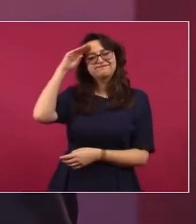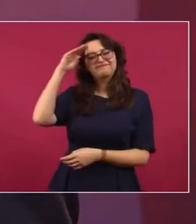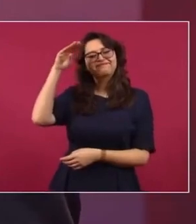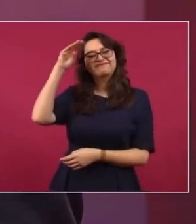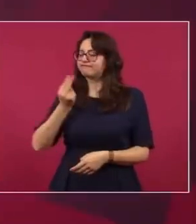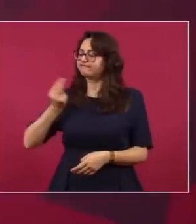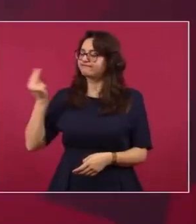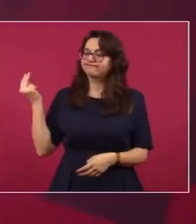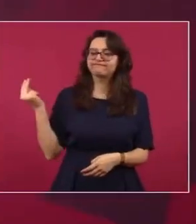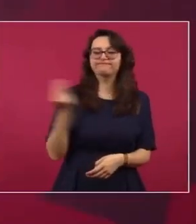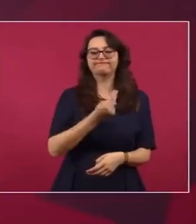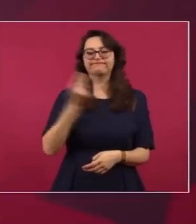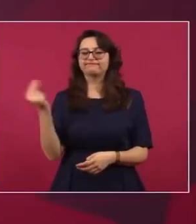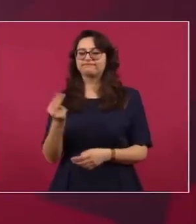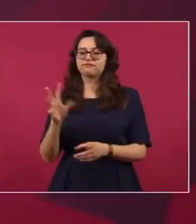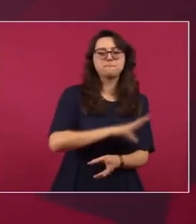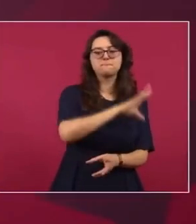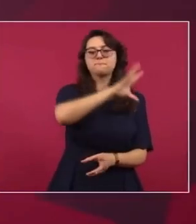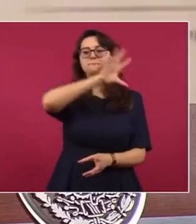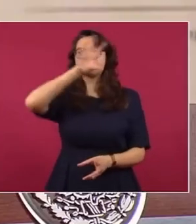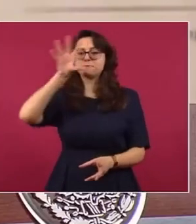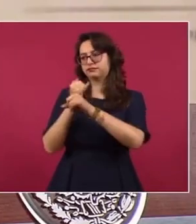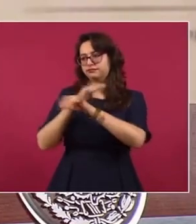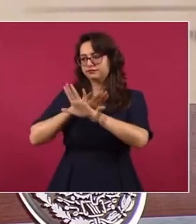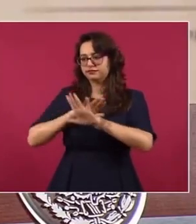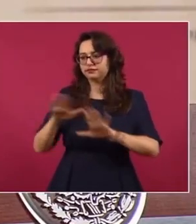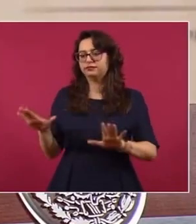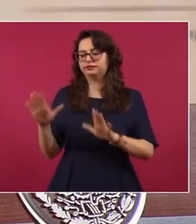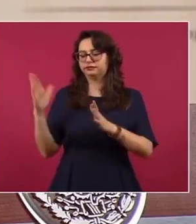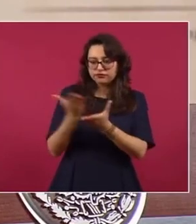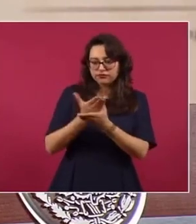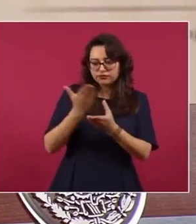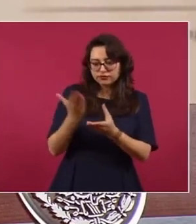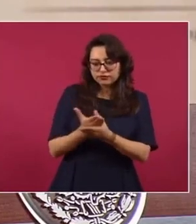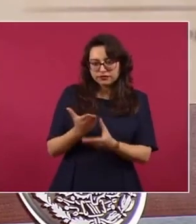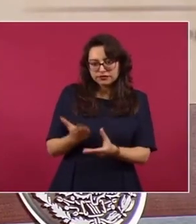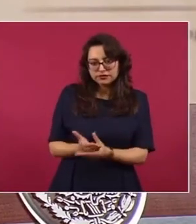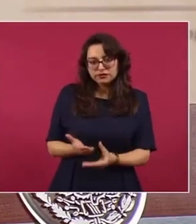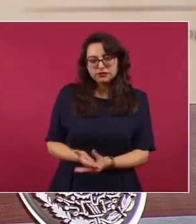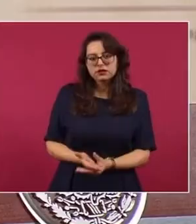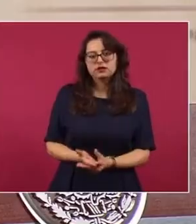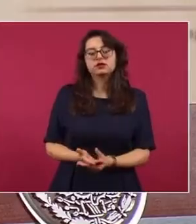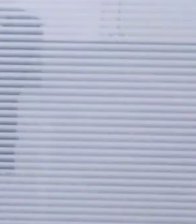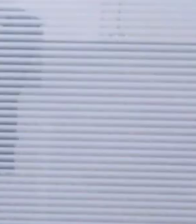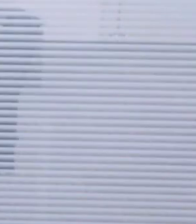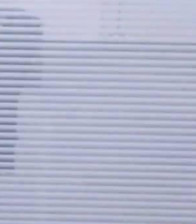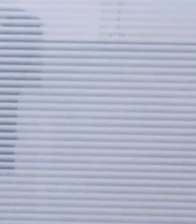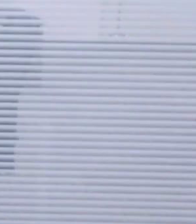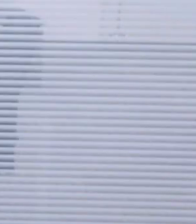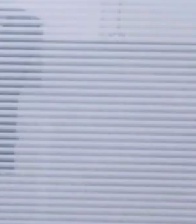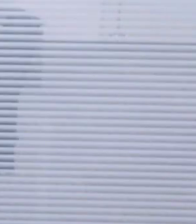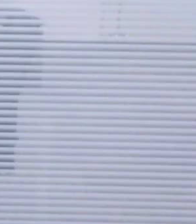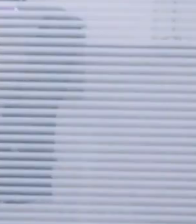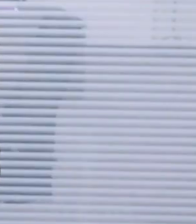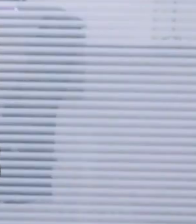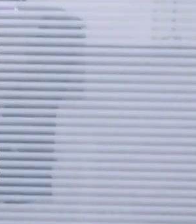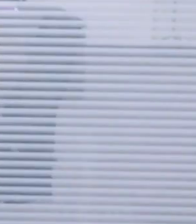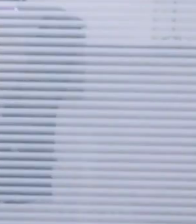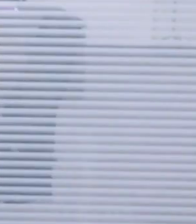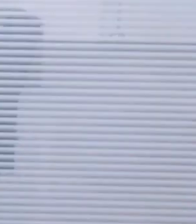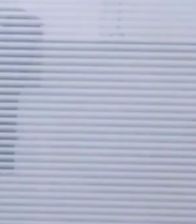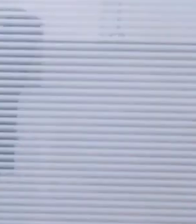todos los elementos para informar si es posible hoy mismo acaba desacierto